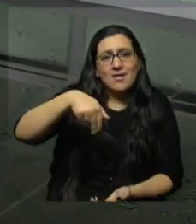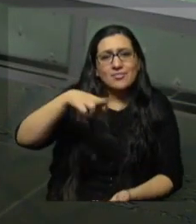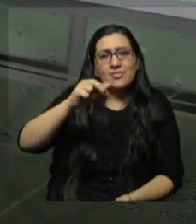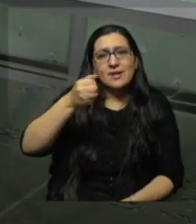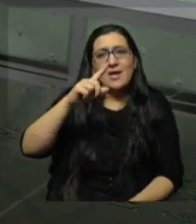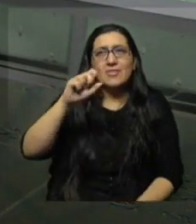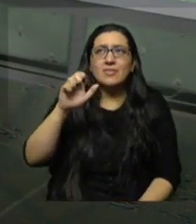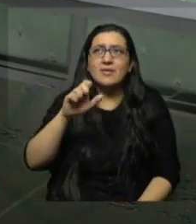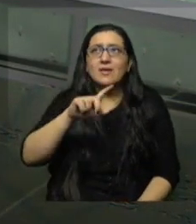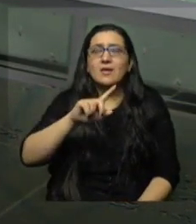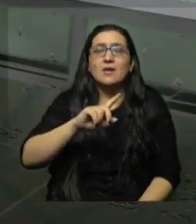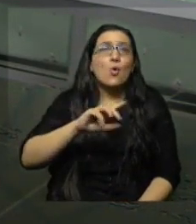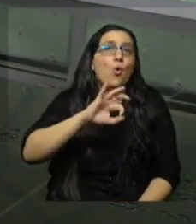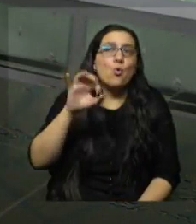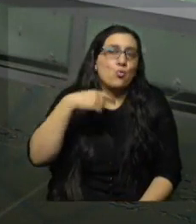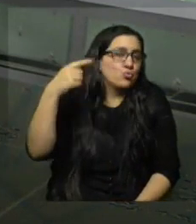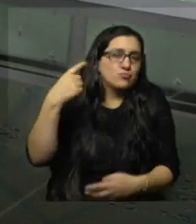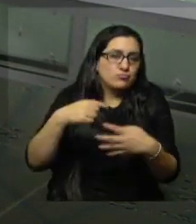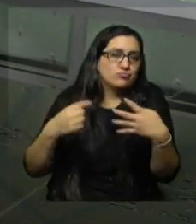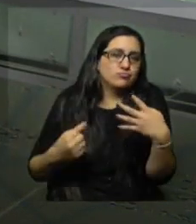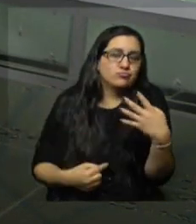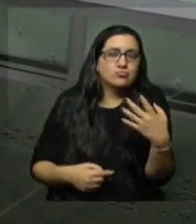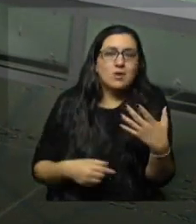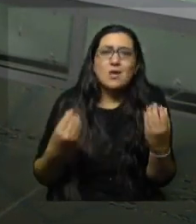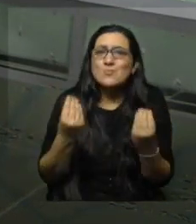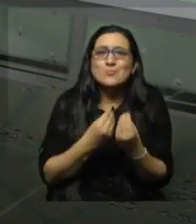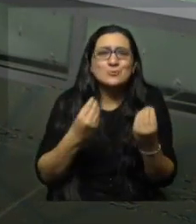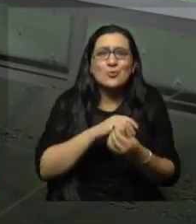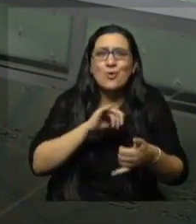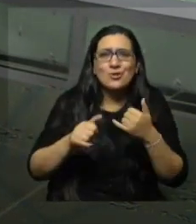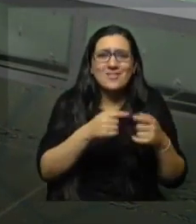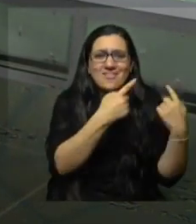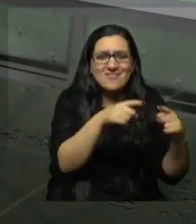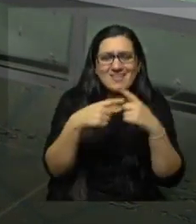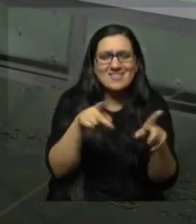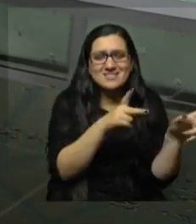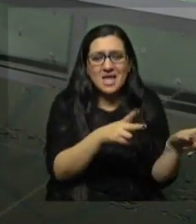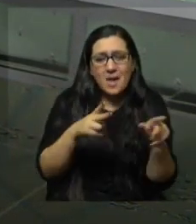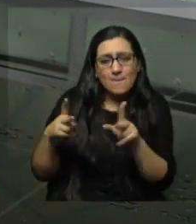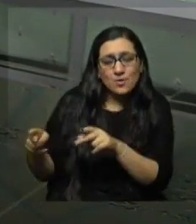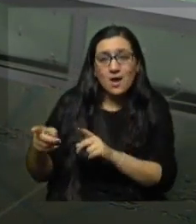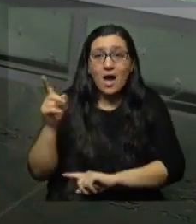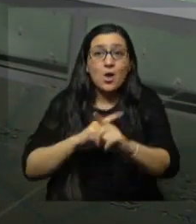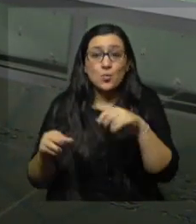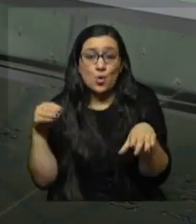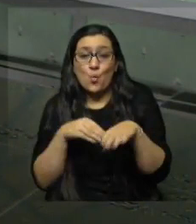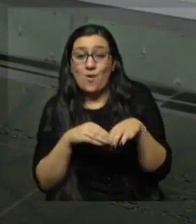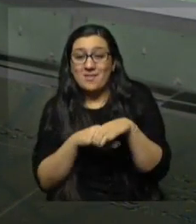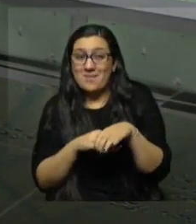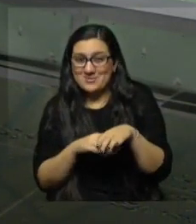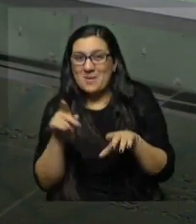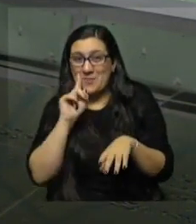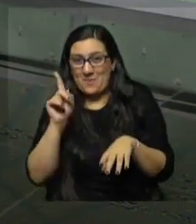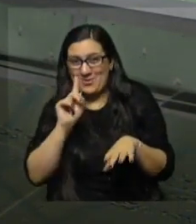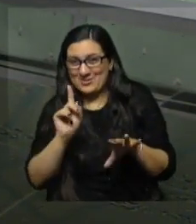sé, hay jugadores de muchísimas épocas, ¿no? Que no están. Algunos los guardamos a propósito, ¿no? Para